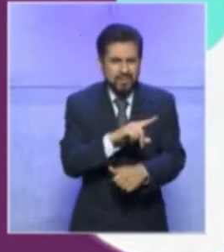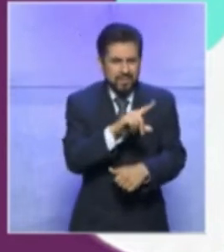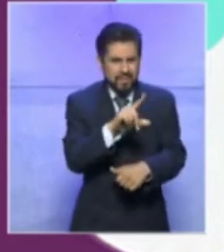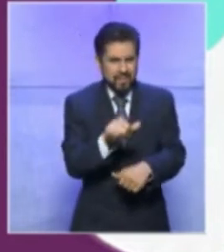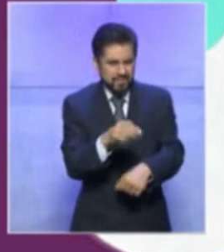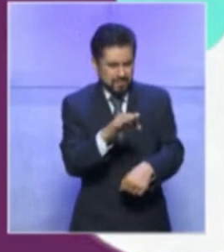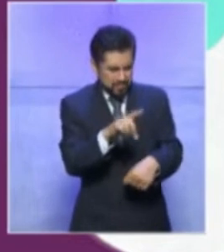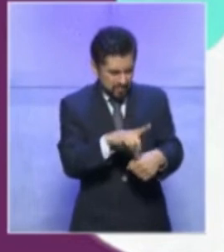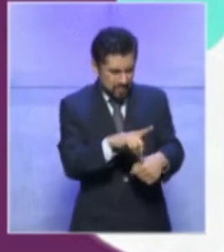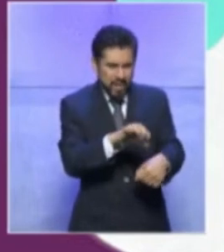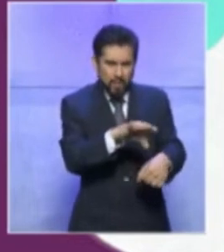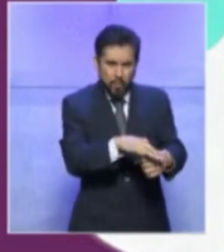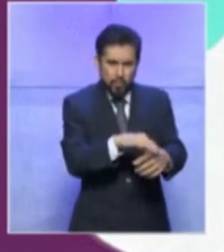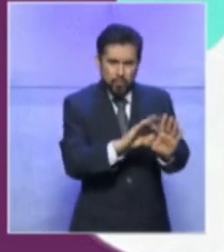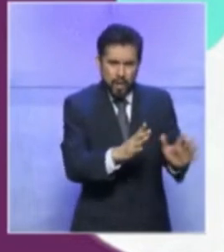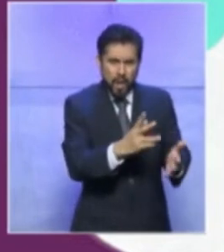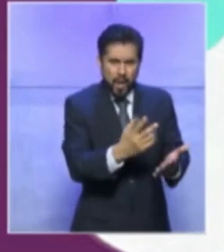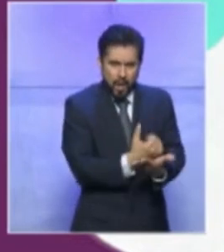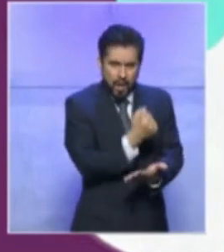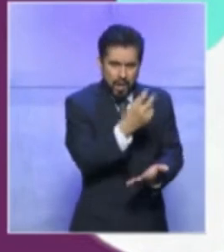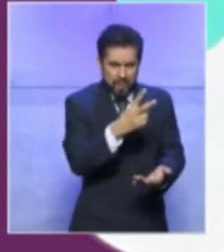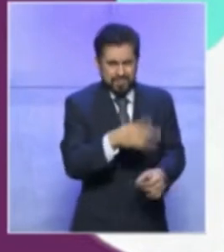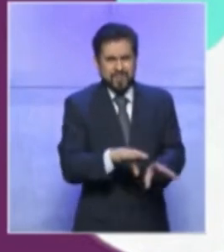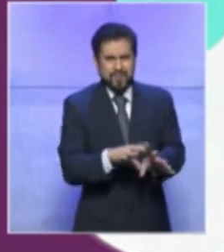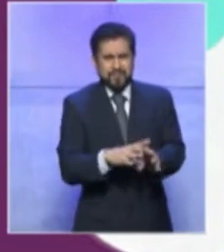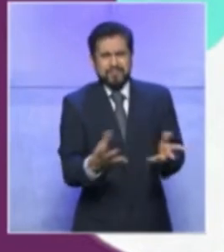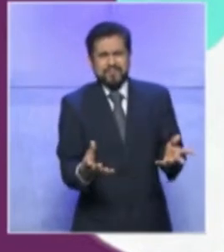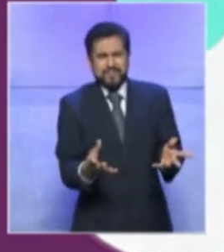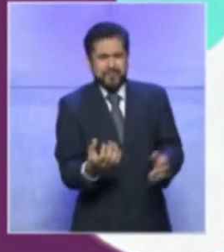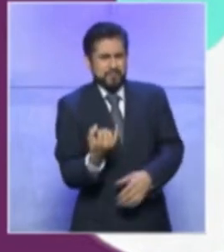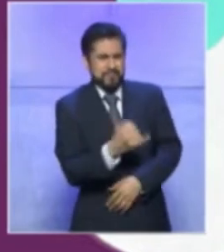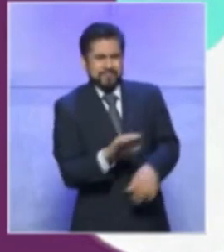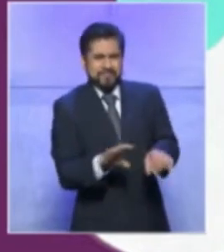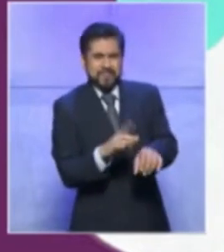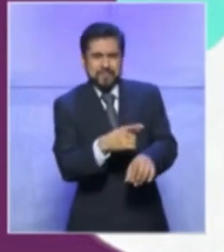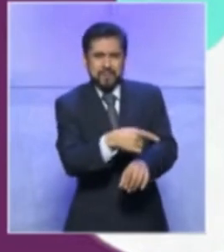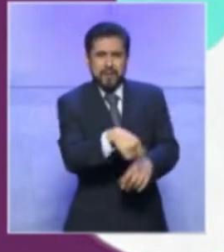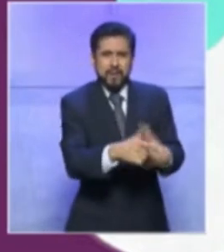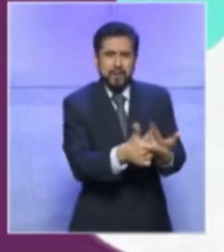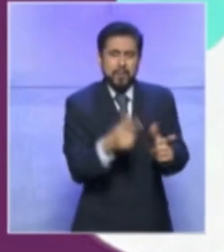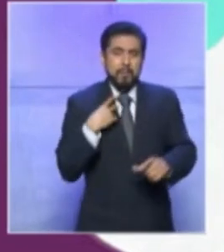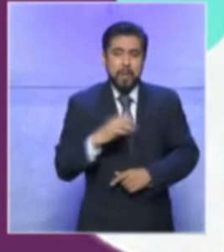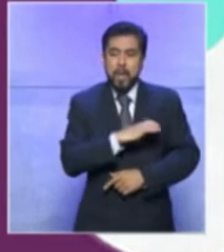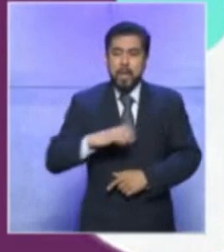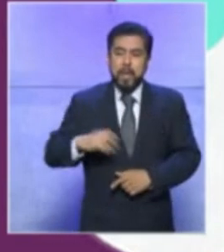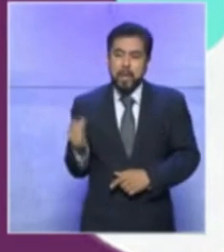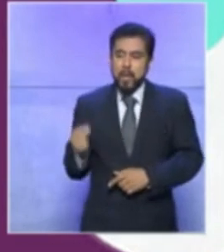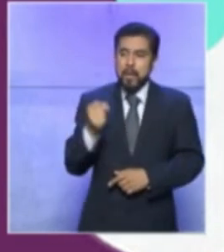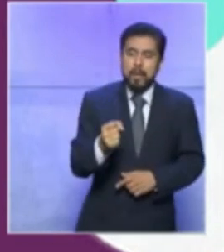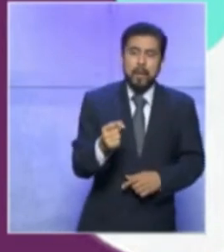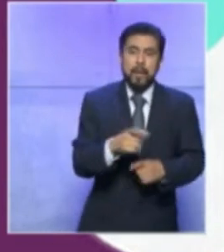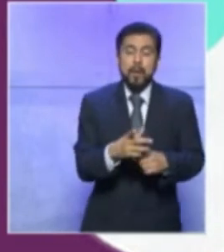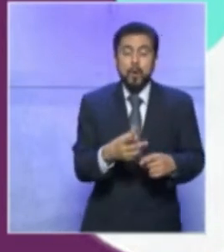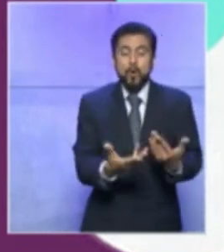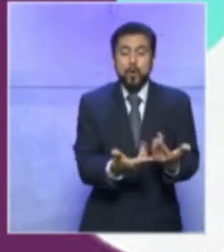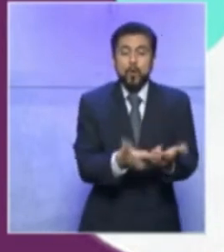En tercer lugar, porque sería francamente ridículo que los partidos que postularon a sus candidaturas de mayoría relativa de manera